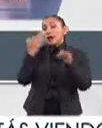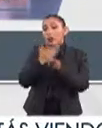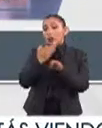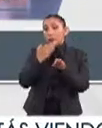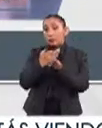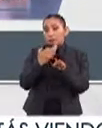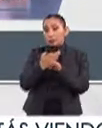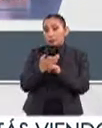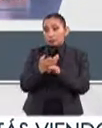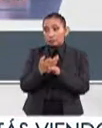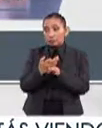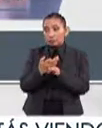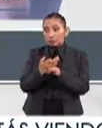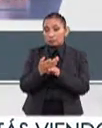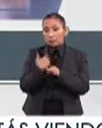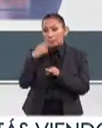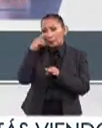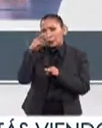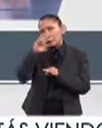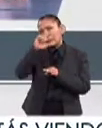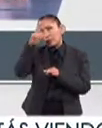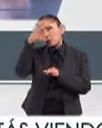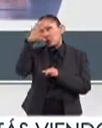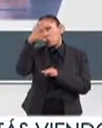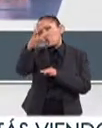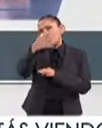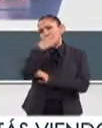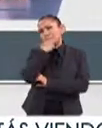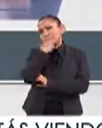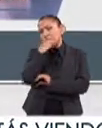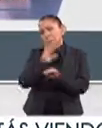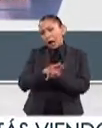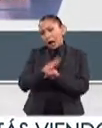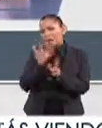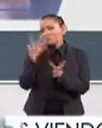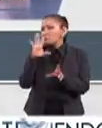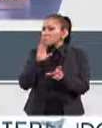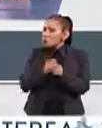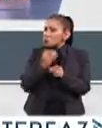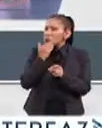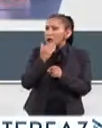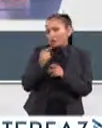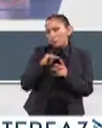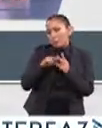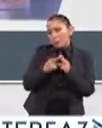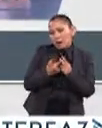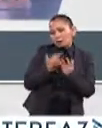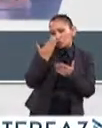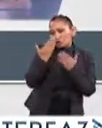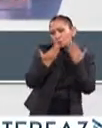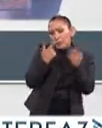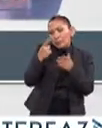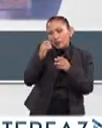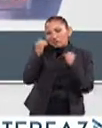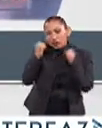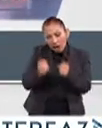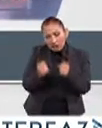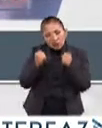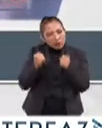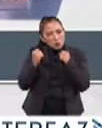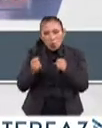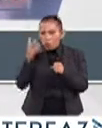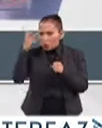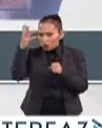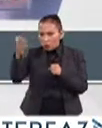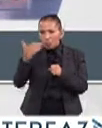ahorita veo mi vida profesional mucho más plena. Digo, apenas la voy a empezar, pero estoy muy